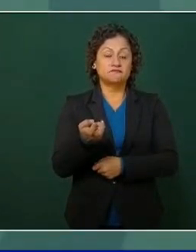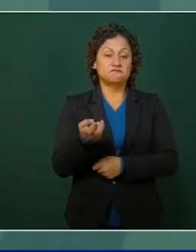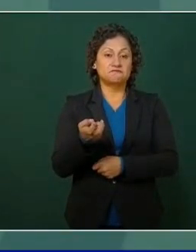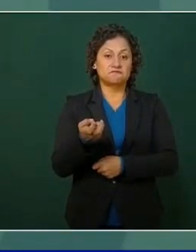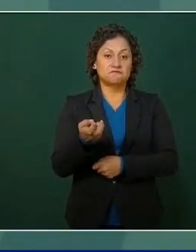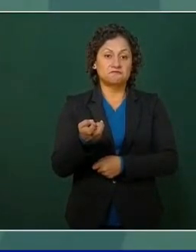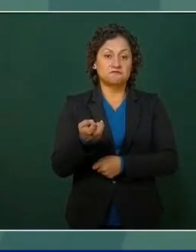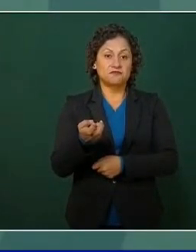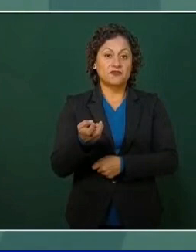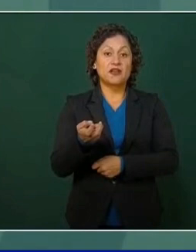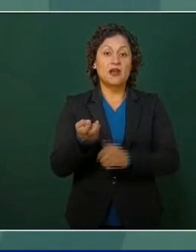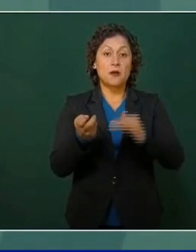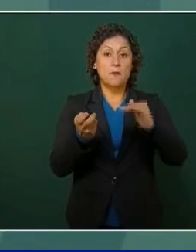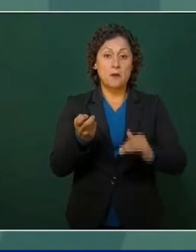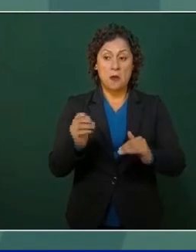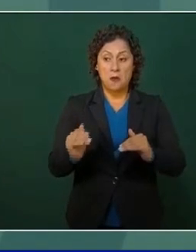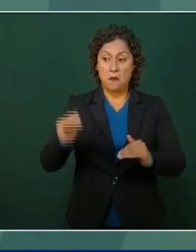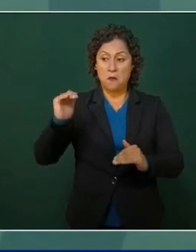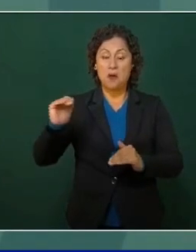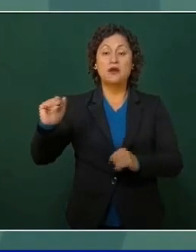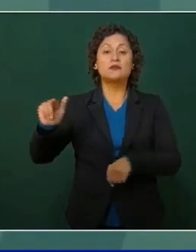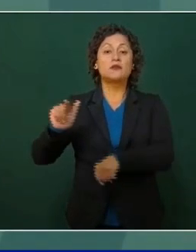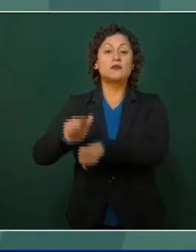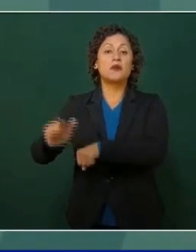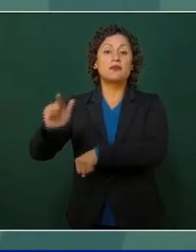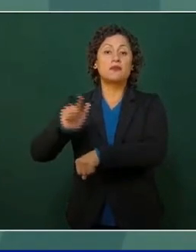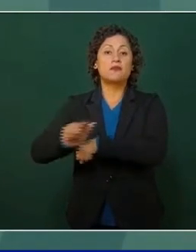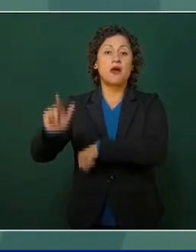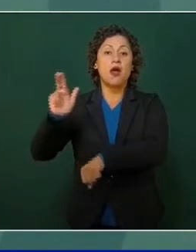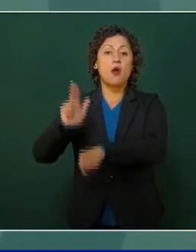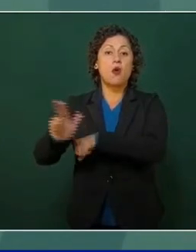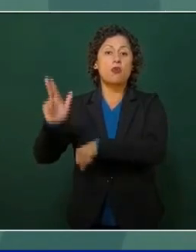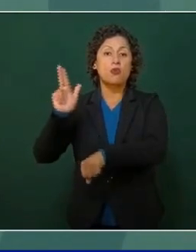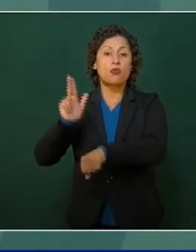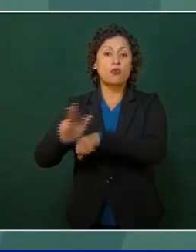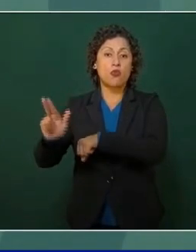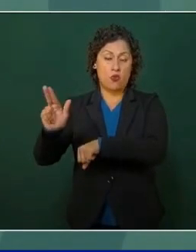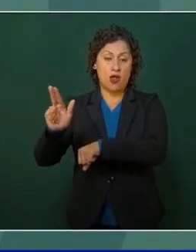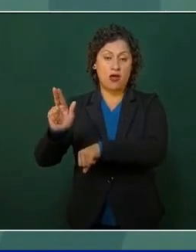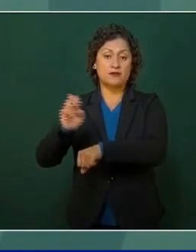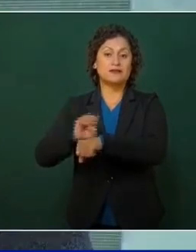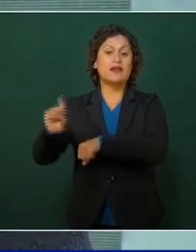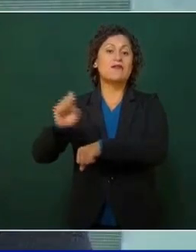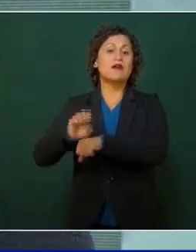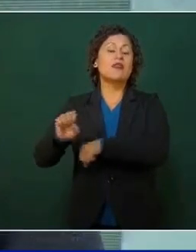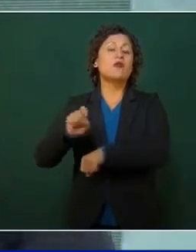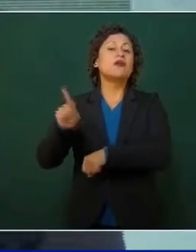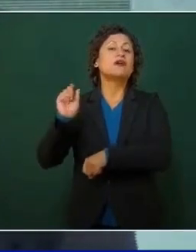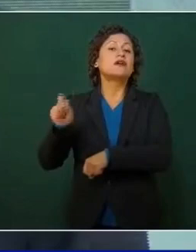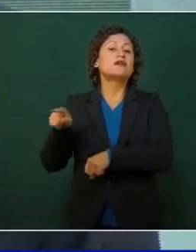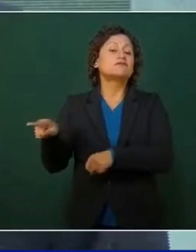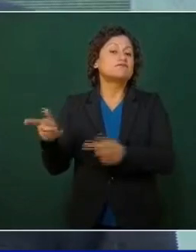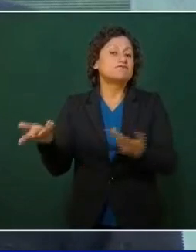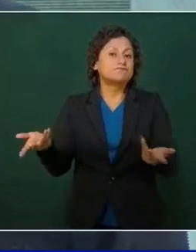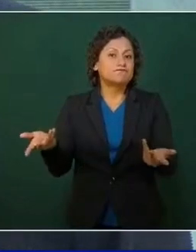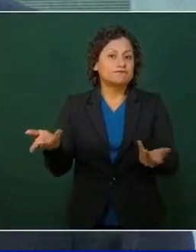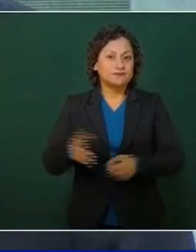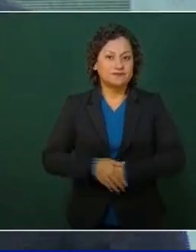Guatemala, en Honduras, en El Salvador. Me platicaba un